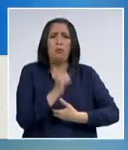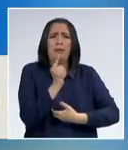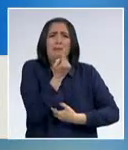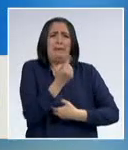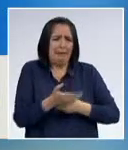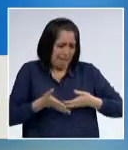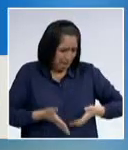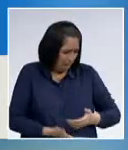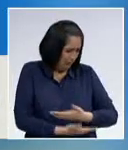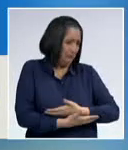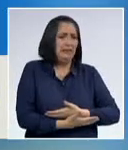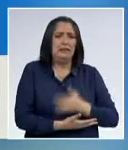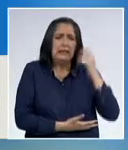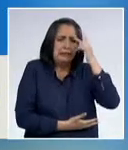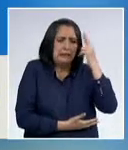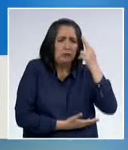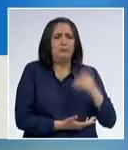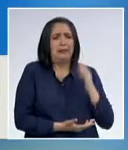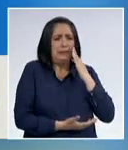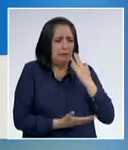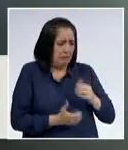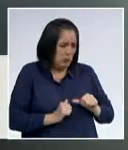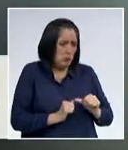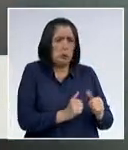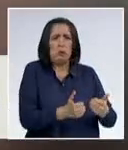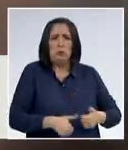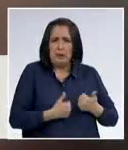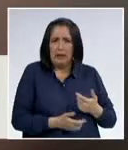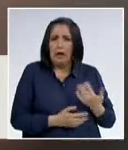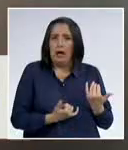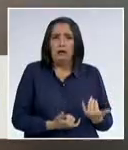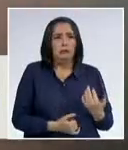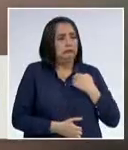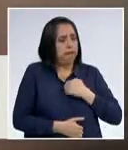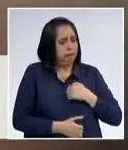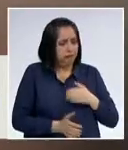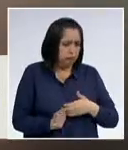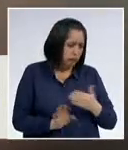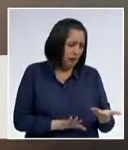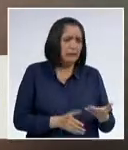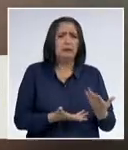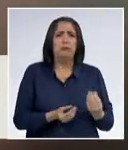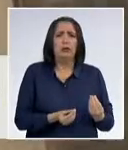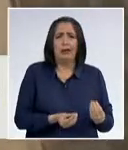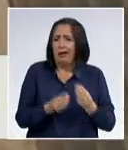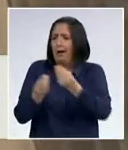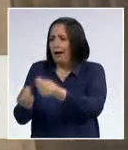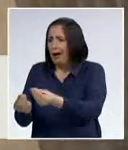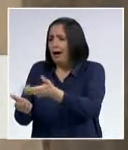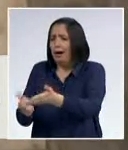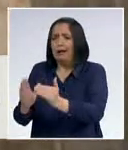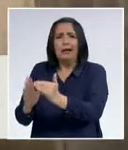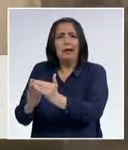y motivación para seguir adelante. Pero ahora lamenta su muerte tras dejarlo al cuidado de una mujer en esta